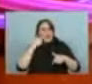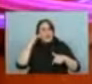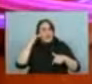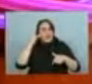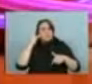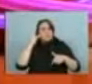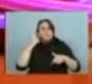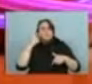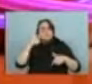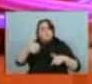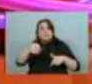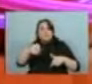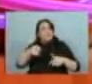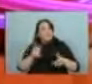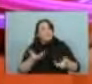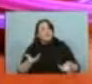un aplauso.